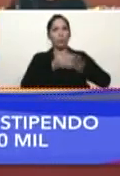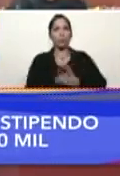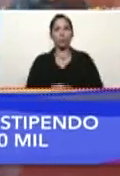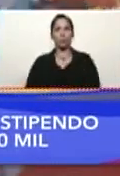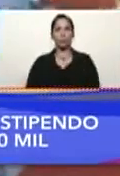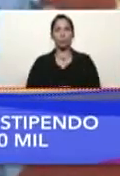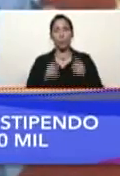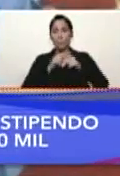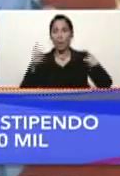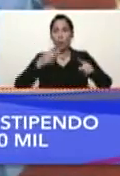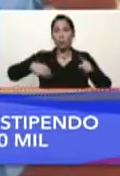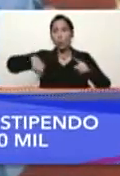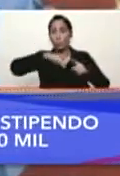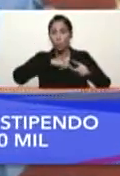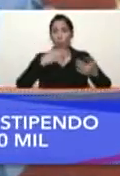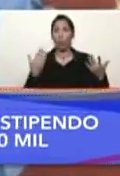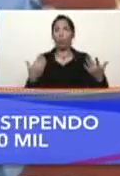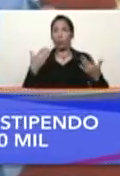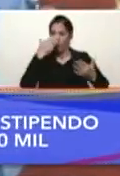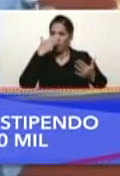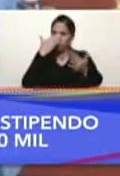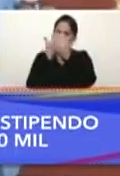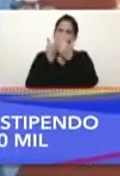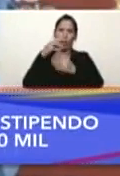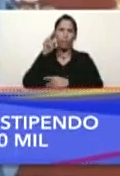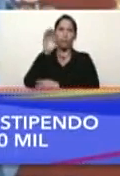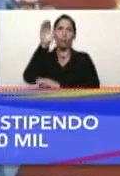Para que nosotros afrontáramos el futuro.